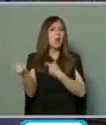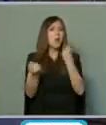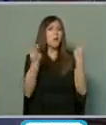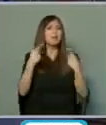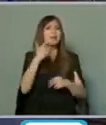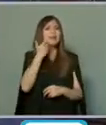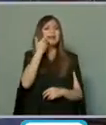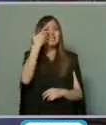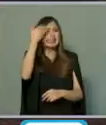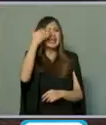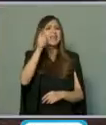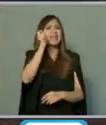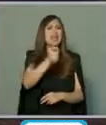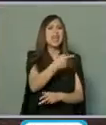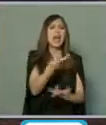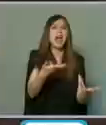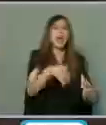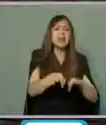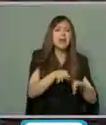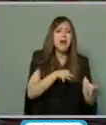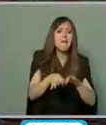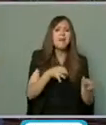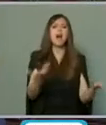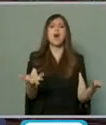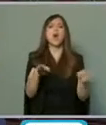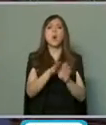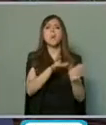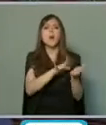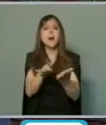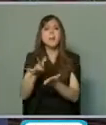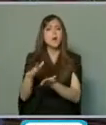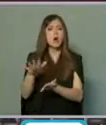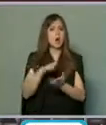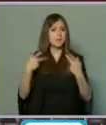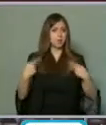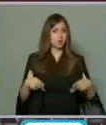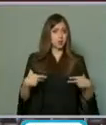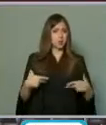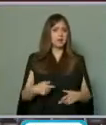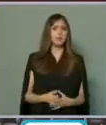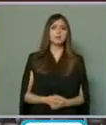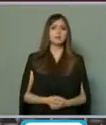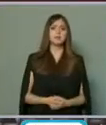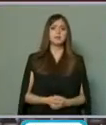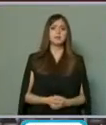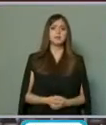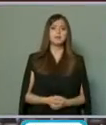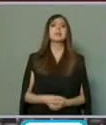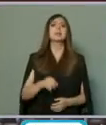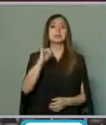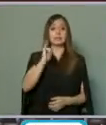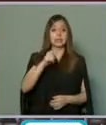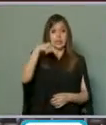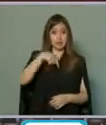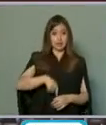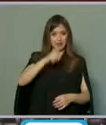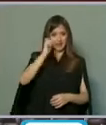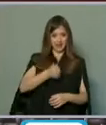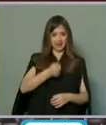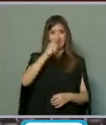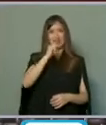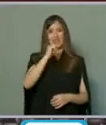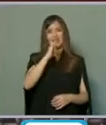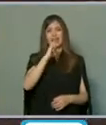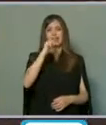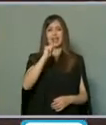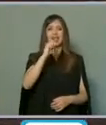cómo trabajan, qué es lo que hacen en pro, por supuesto, de la ciudadanía. Claro, mira, nosotros tenemos como parte del Tribunal Instituto de